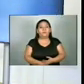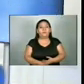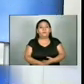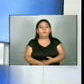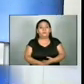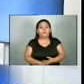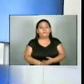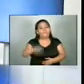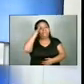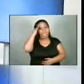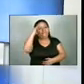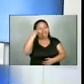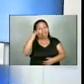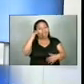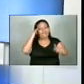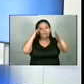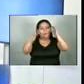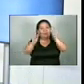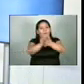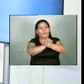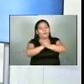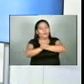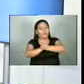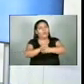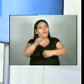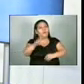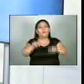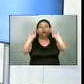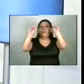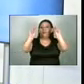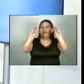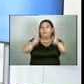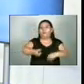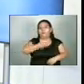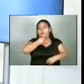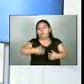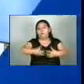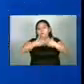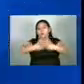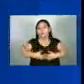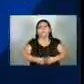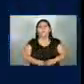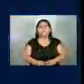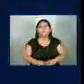¡Qué gusto saludar a compañeros y amigos televidentes! A continuación, las noticias del mundo empresarial.